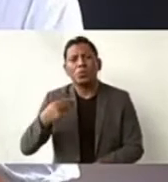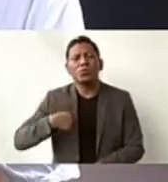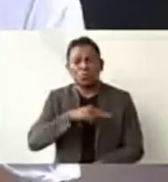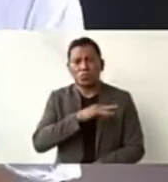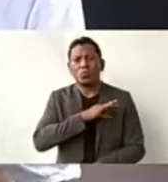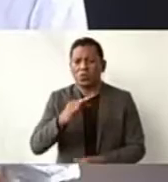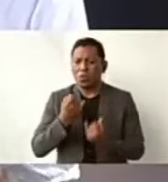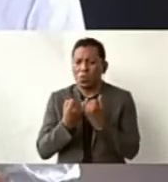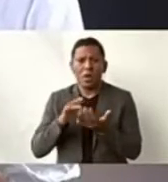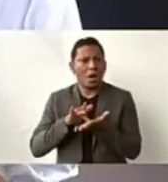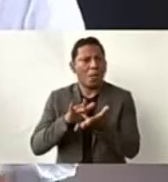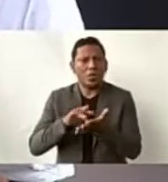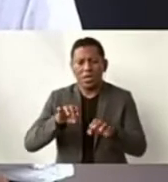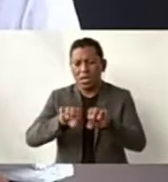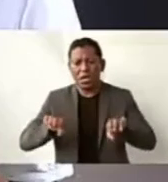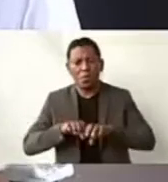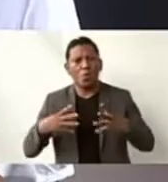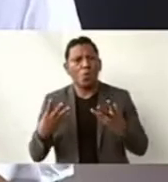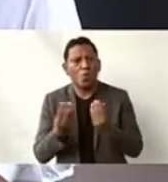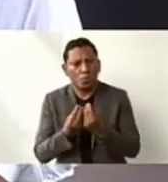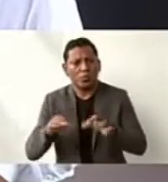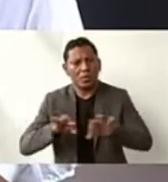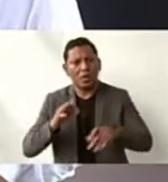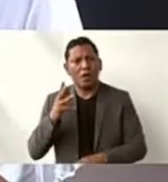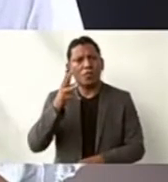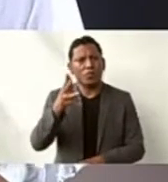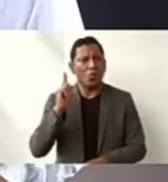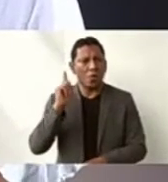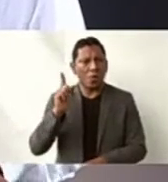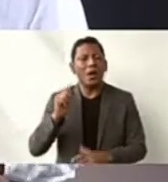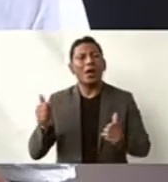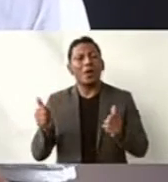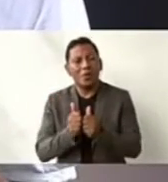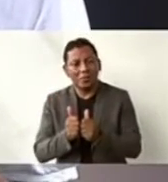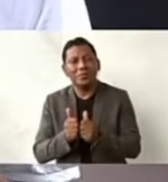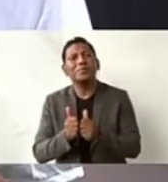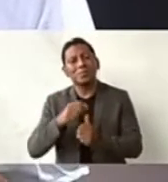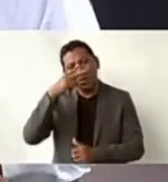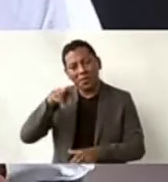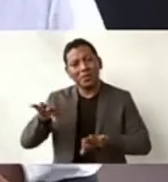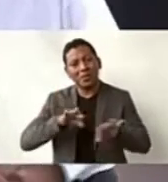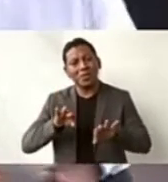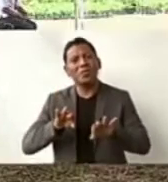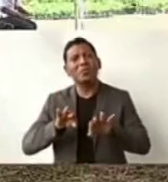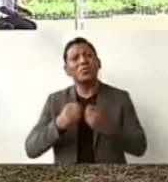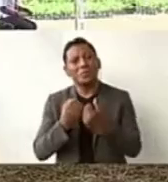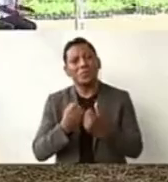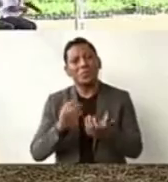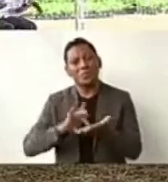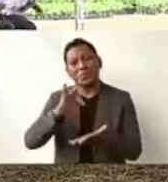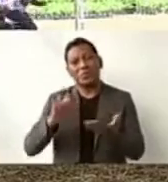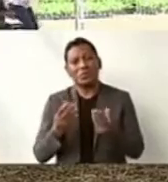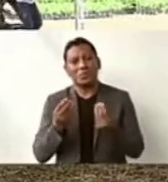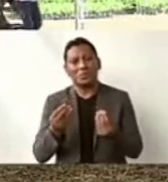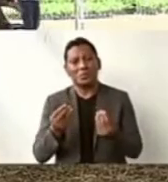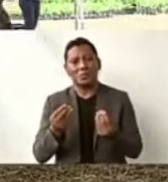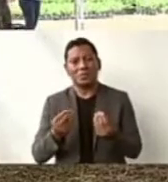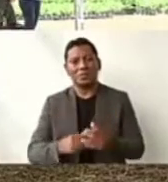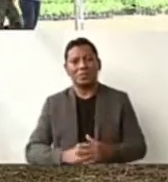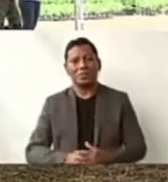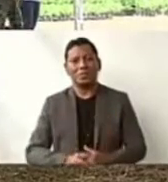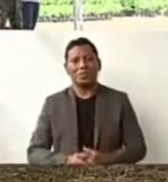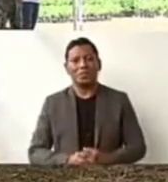como parte del equipo para trabajar al futuro y espero trabajar con méxico como socio en esta forma en esta lucha muchísimas gracias